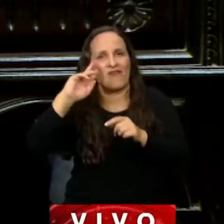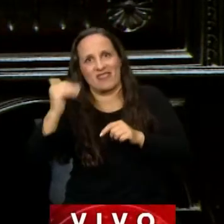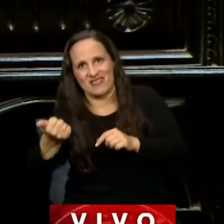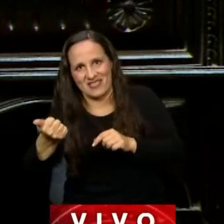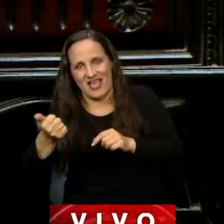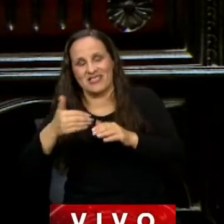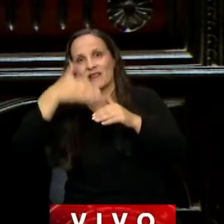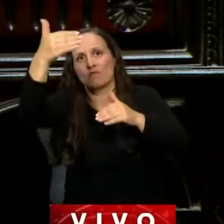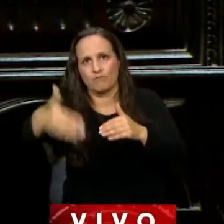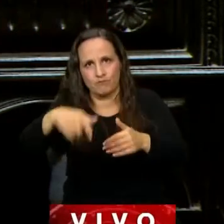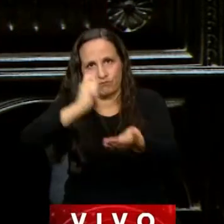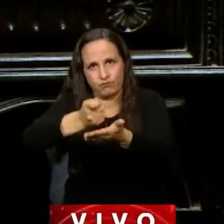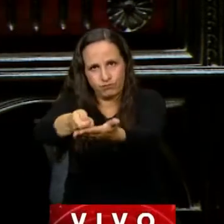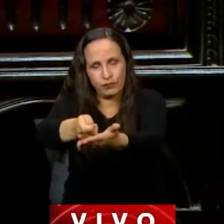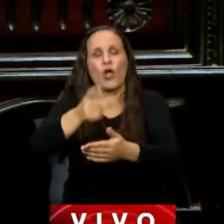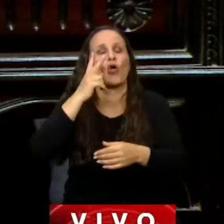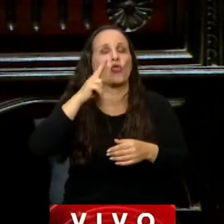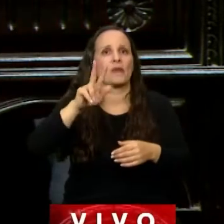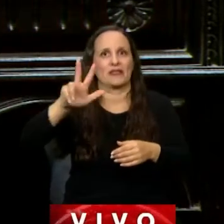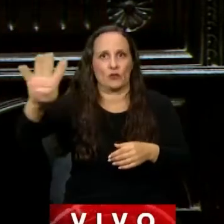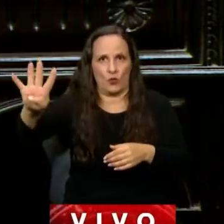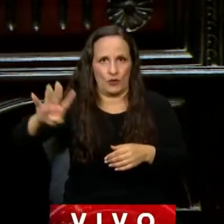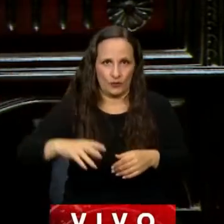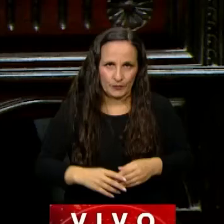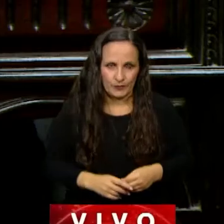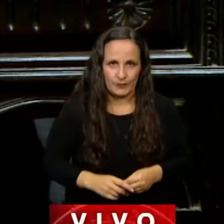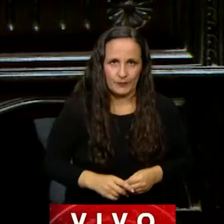y hasta 2034.